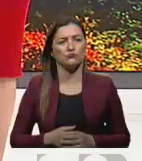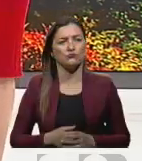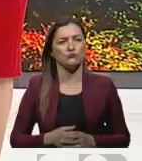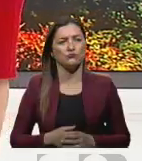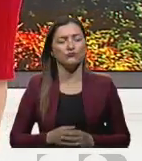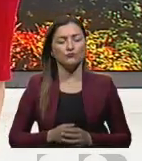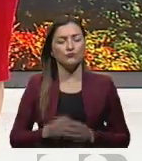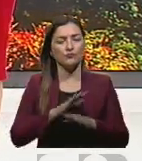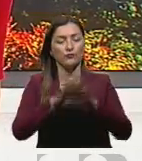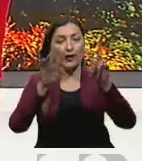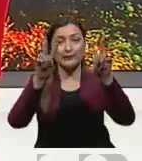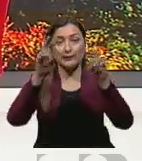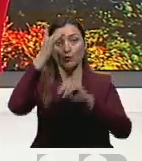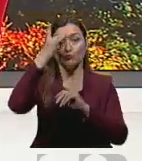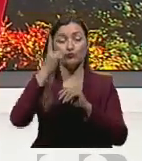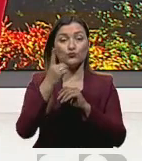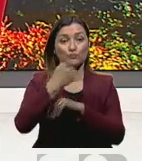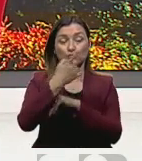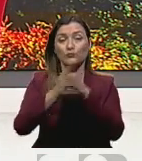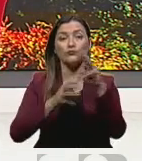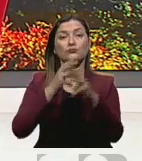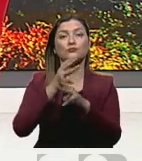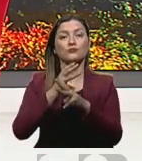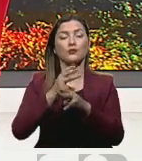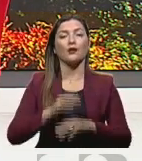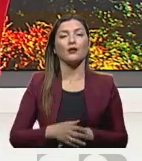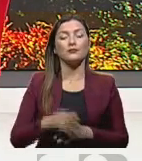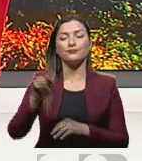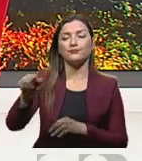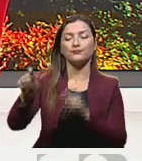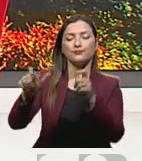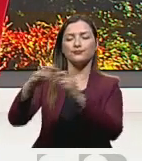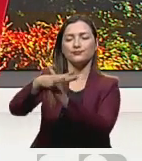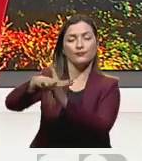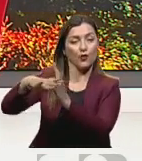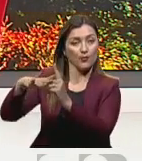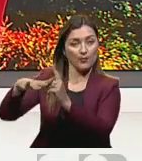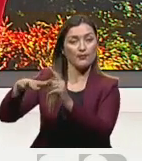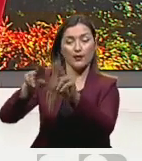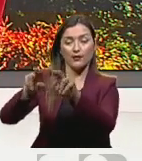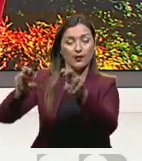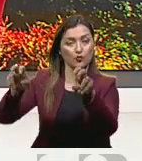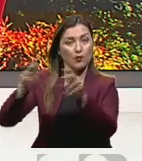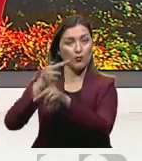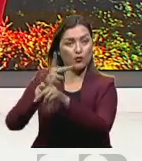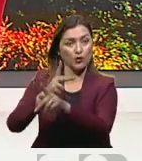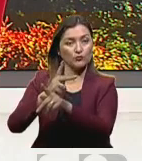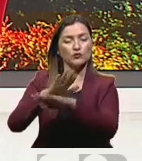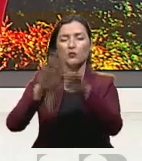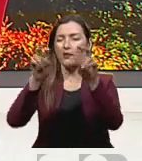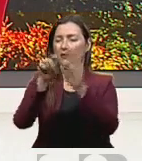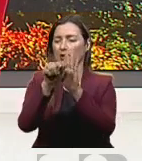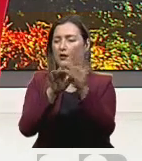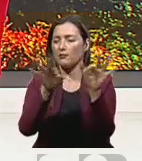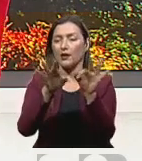polémico fallo judicial en libertad a tres personas que estaban acusadas de tráfico de especies silvestres enseguida